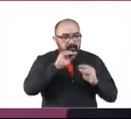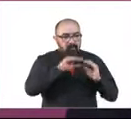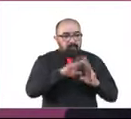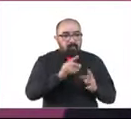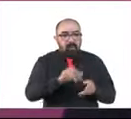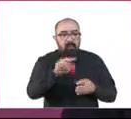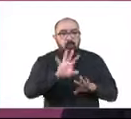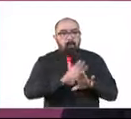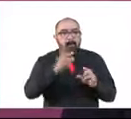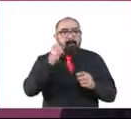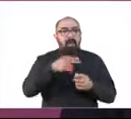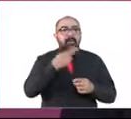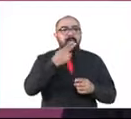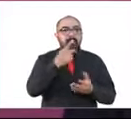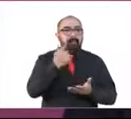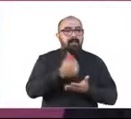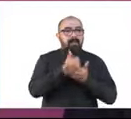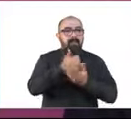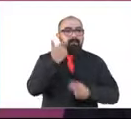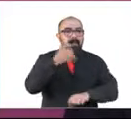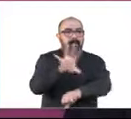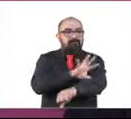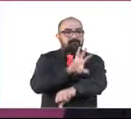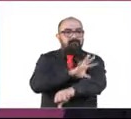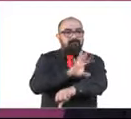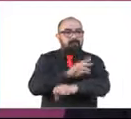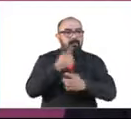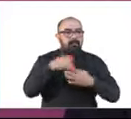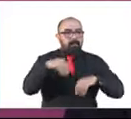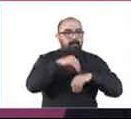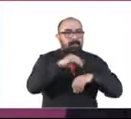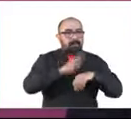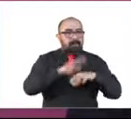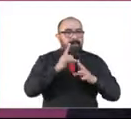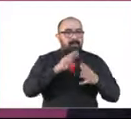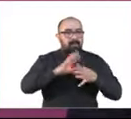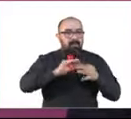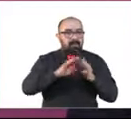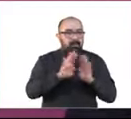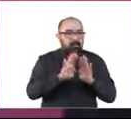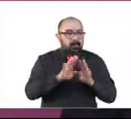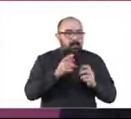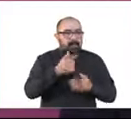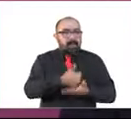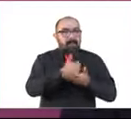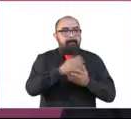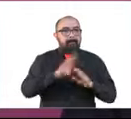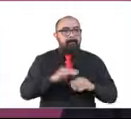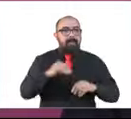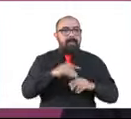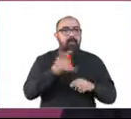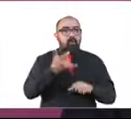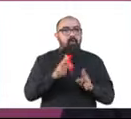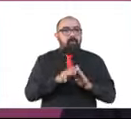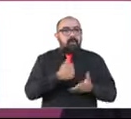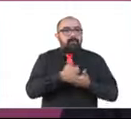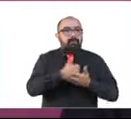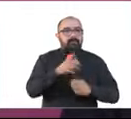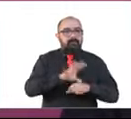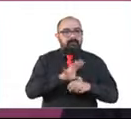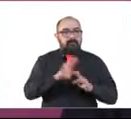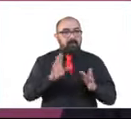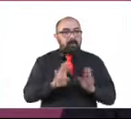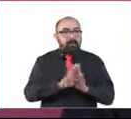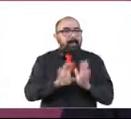Hay algunas otras que puedo platicar, no voy a tomar más tiempo para no aburrirlos, pero son ejemplos de